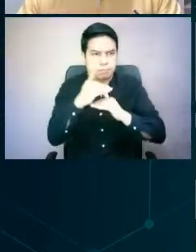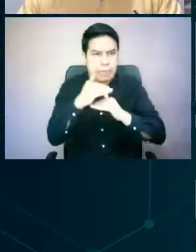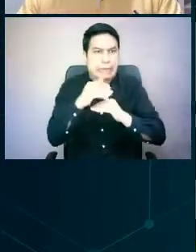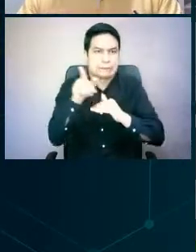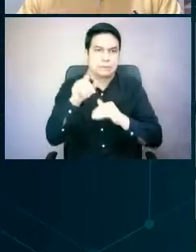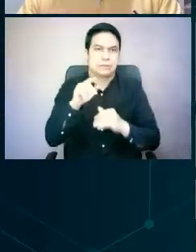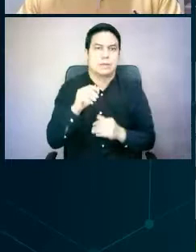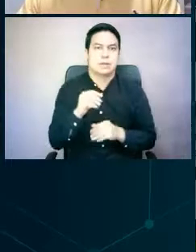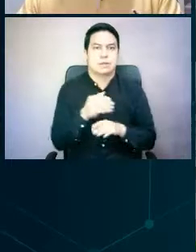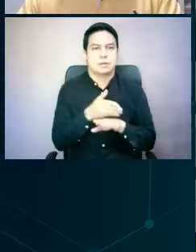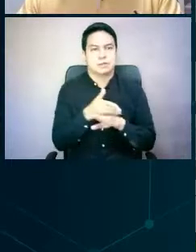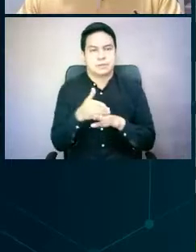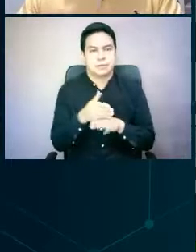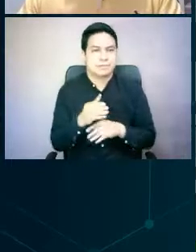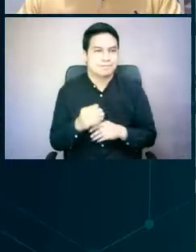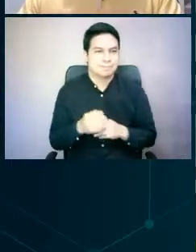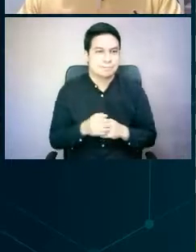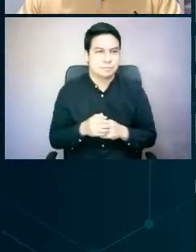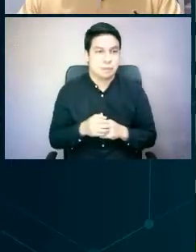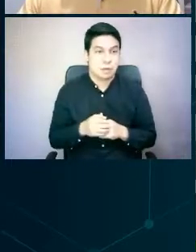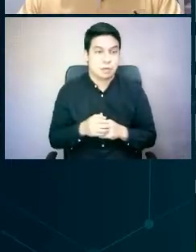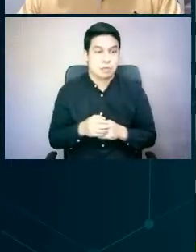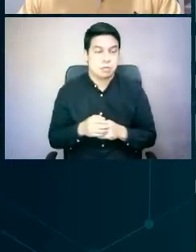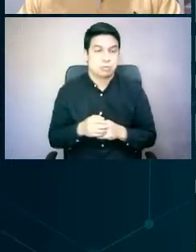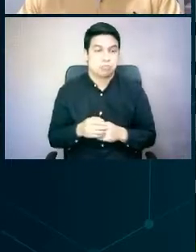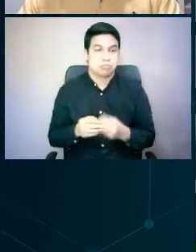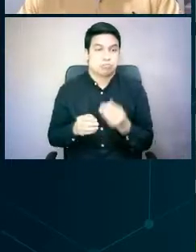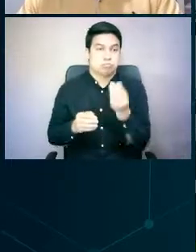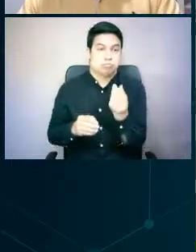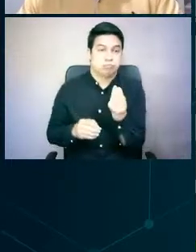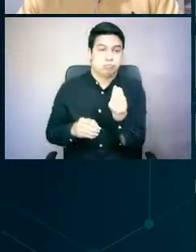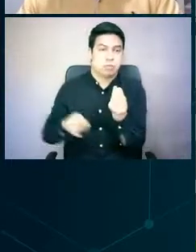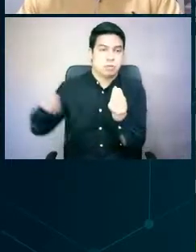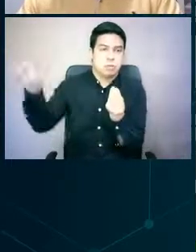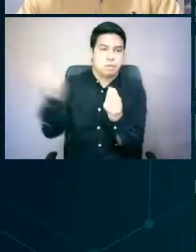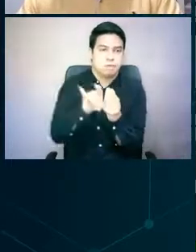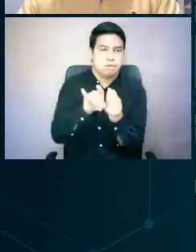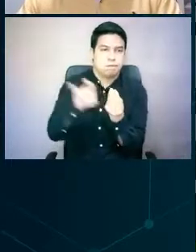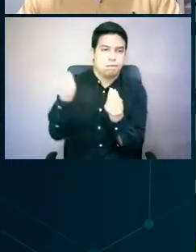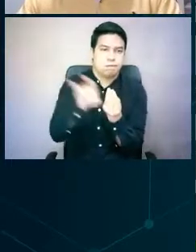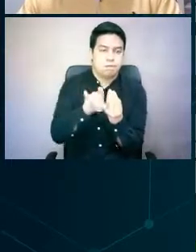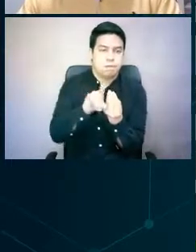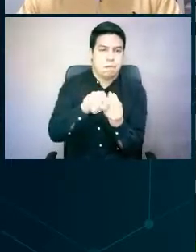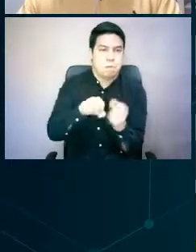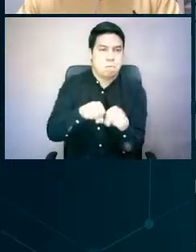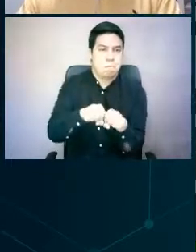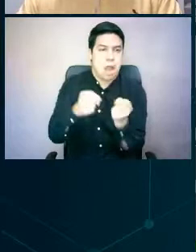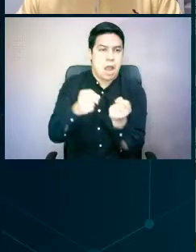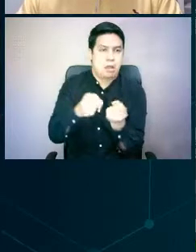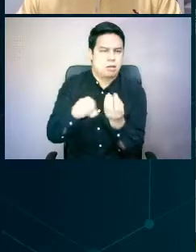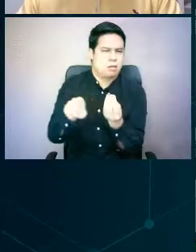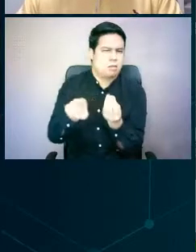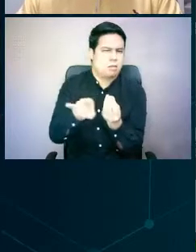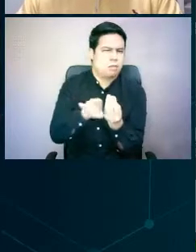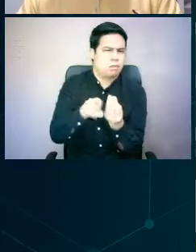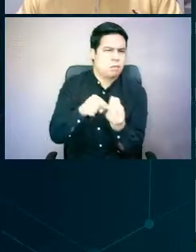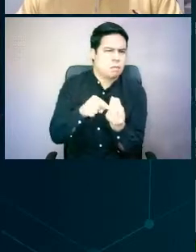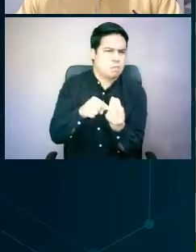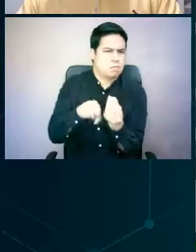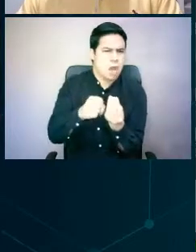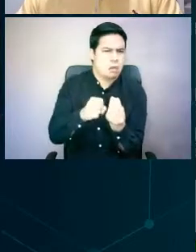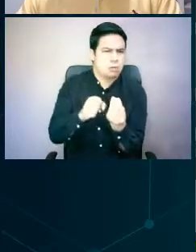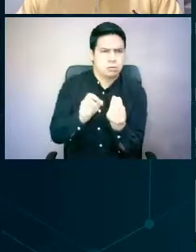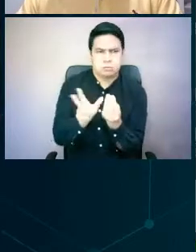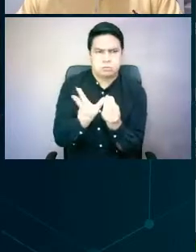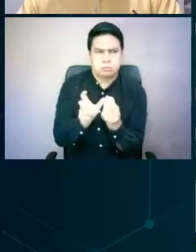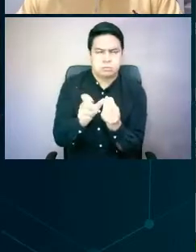que tarda el relé en detectar la presencia de una falla y por consiguiente el tiempo de despeje. La latencia de los